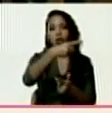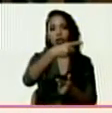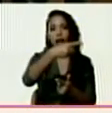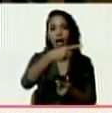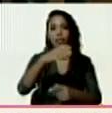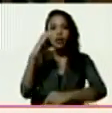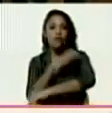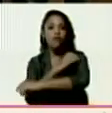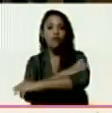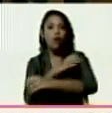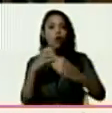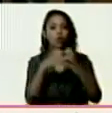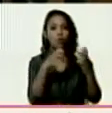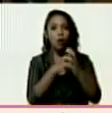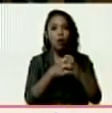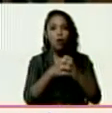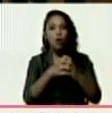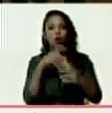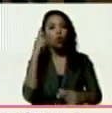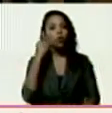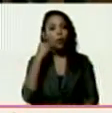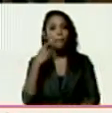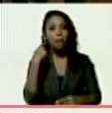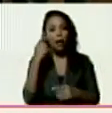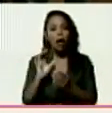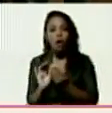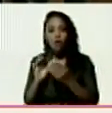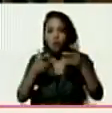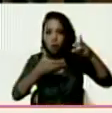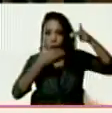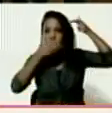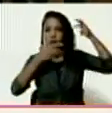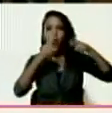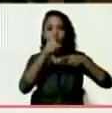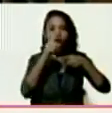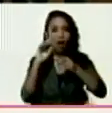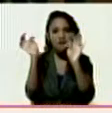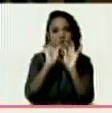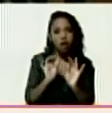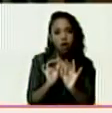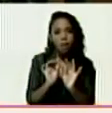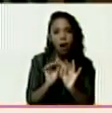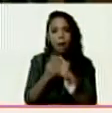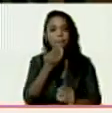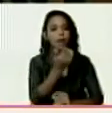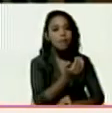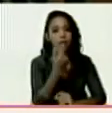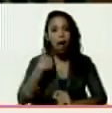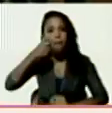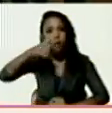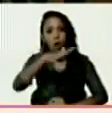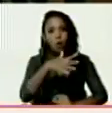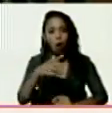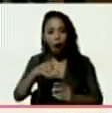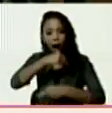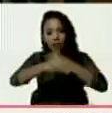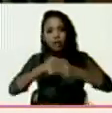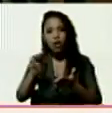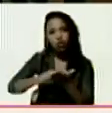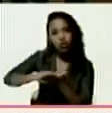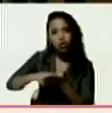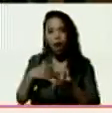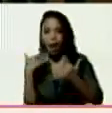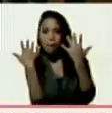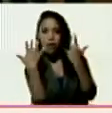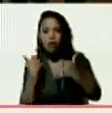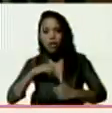de los partidos tradicionales para tratar de secuestrar una vía que le permita a nuestro pueblo generar una solución donde esté en manos del